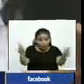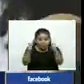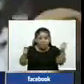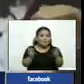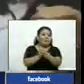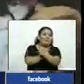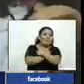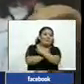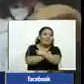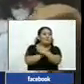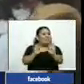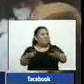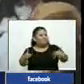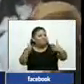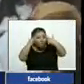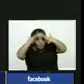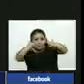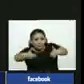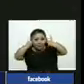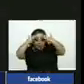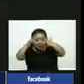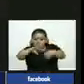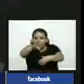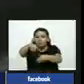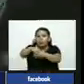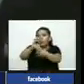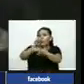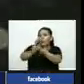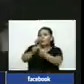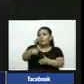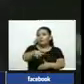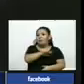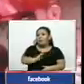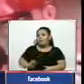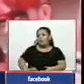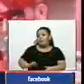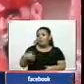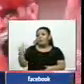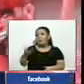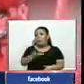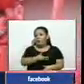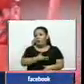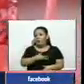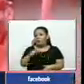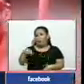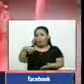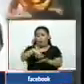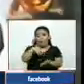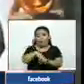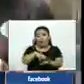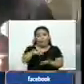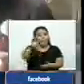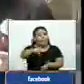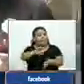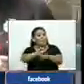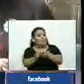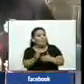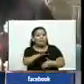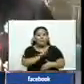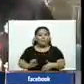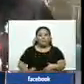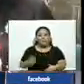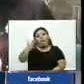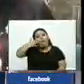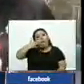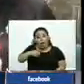Calabiusa y enfoca a todos los personajes mitológicos. Y es por eso que nos llamamos el pueblo de la mitología cuscatleca. Por ejemplo,